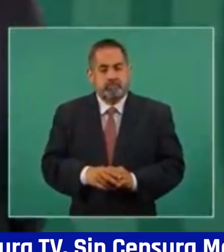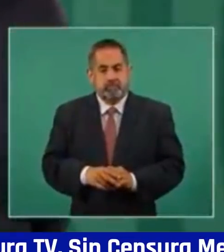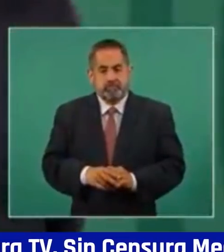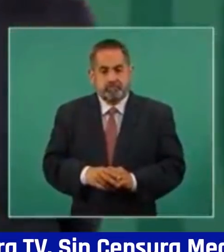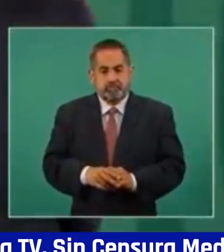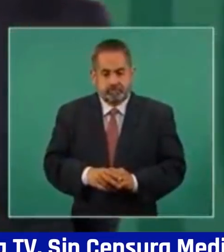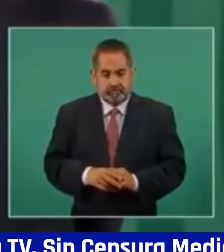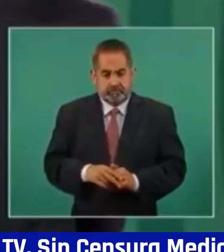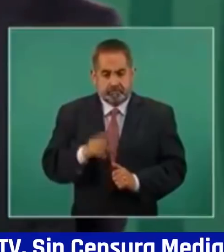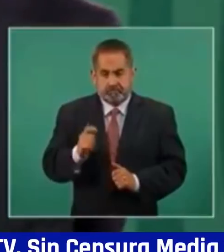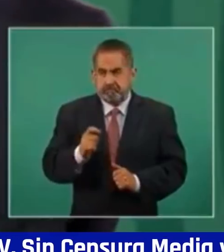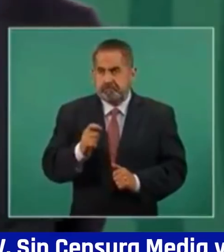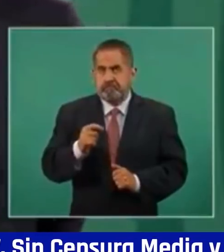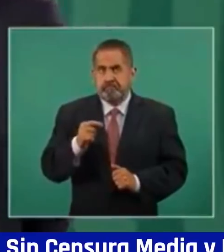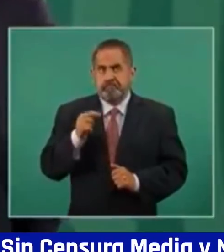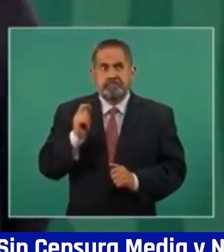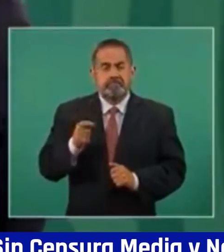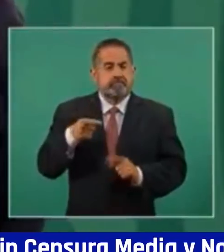hay